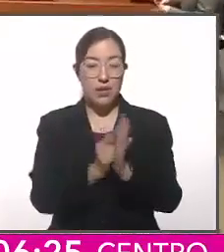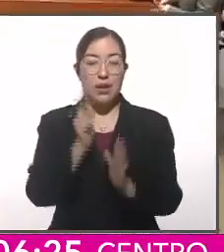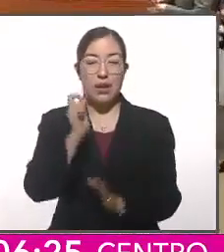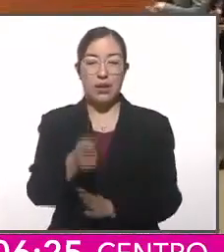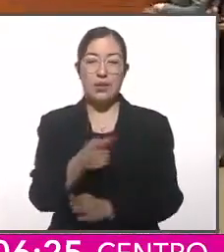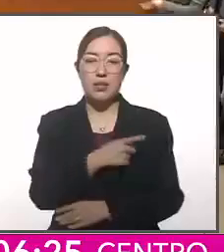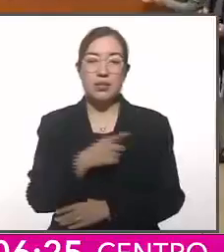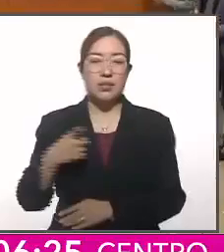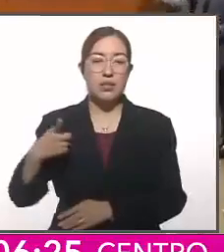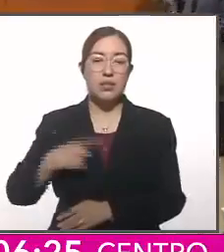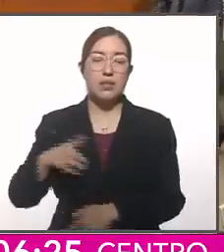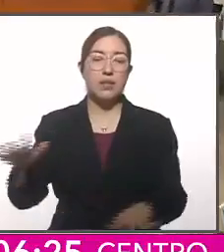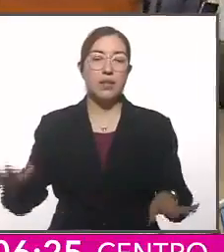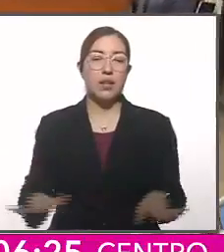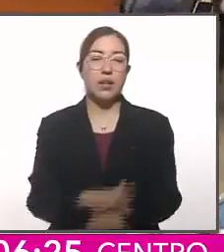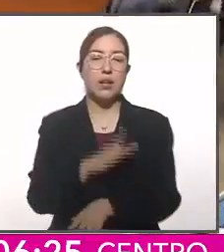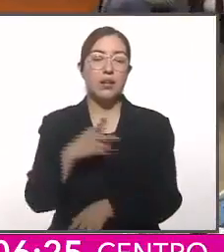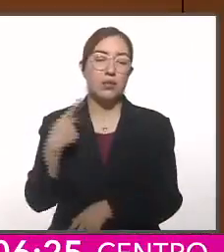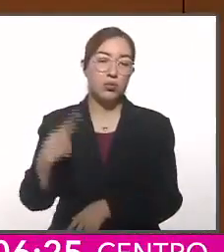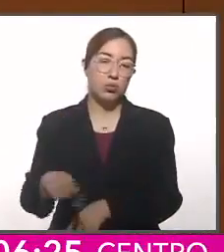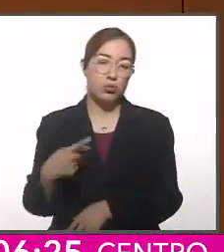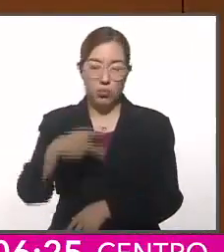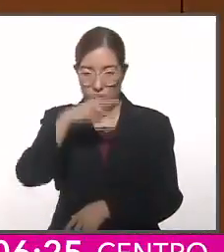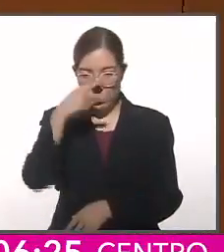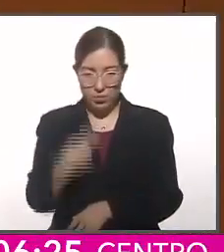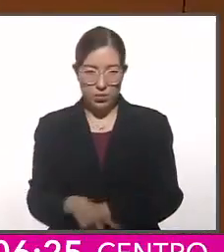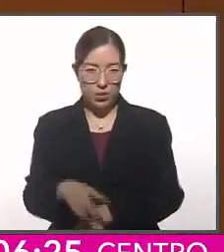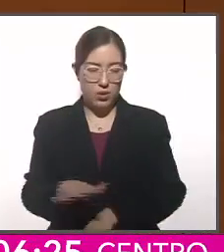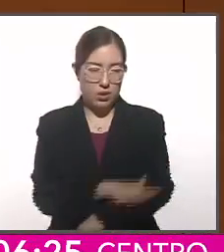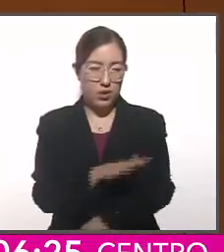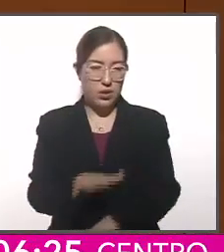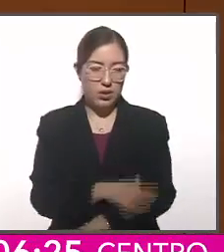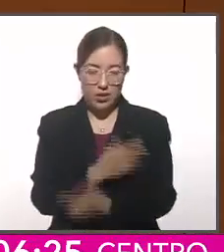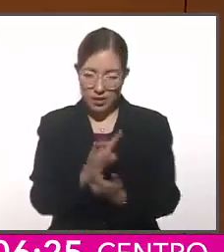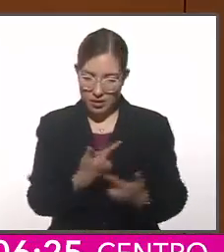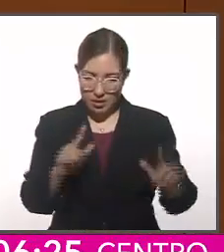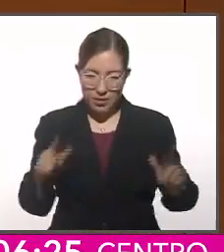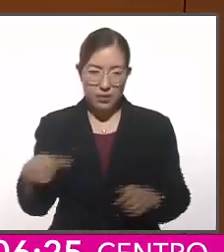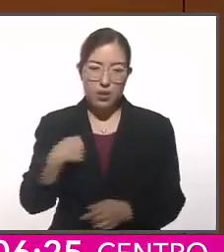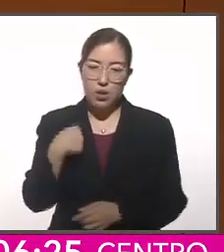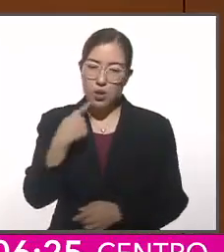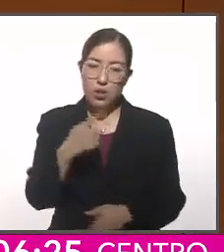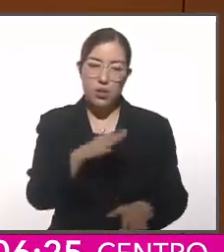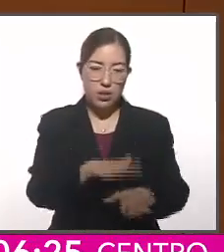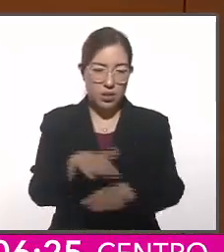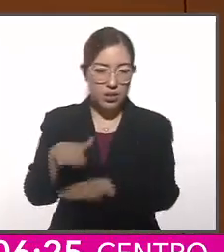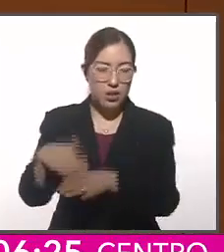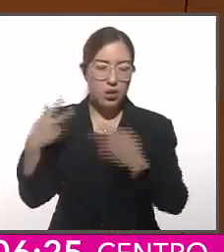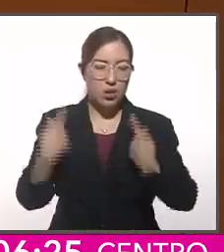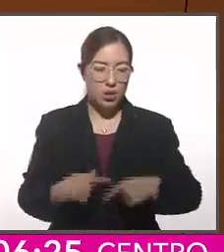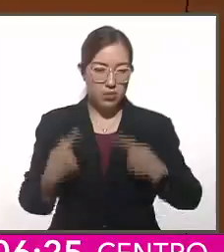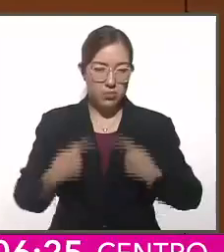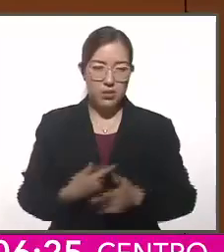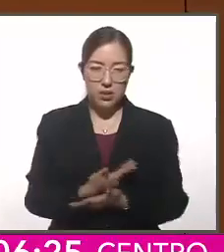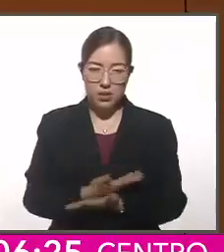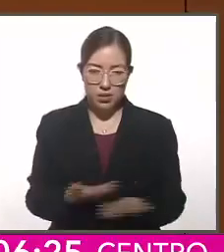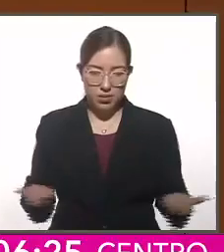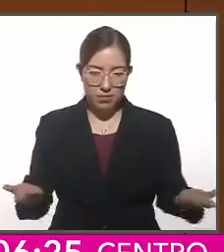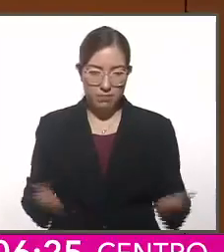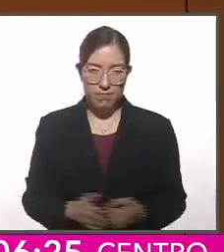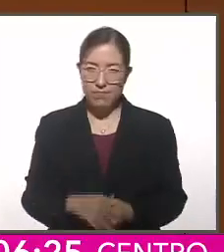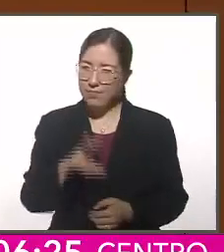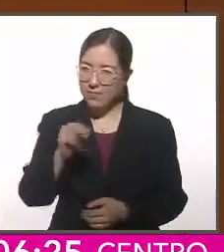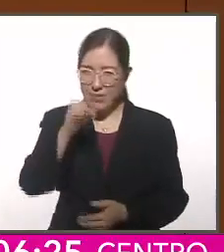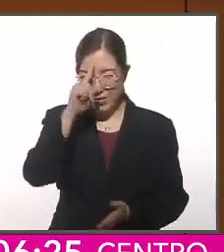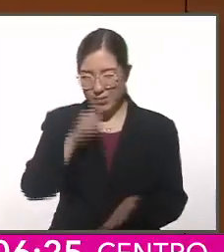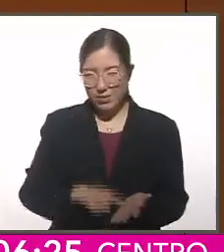es recuperar la soberanía energética del país. Yo lo que creo que tenemos que decirle a la gente es que no se crean